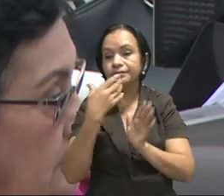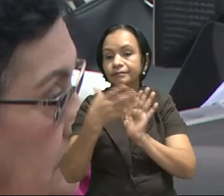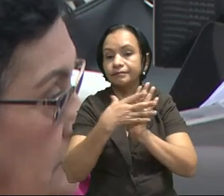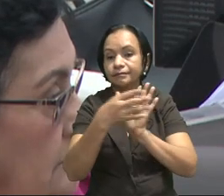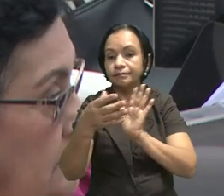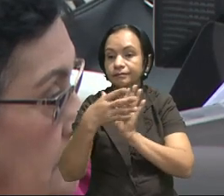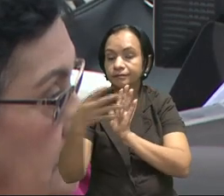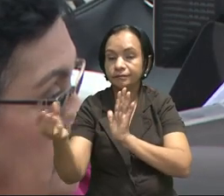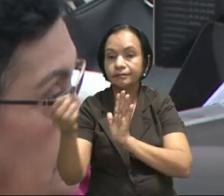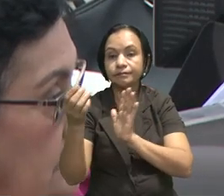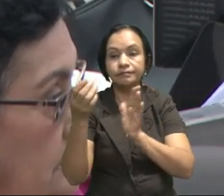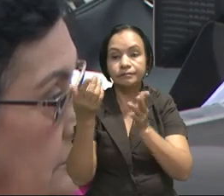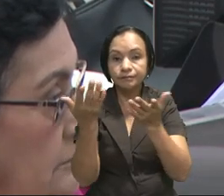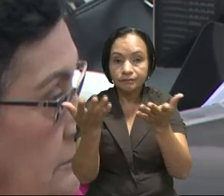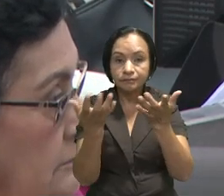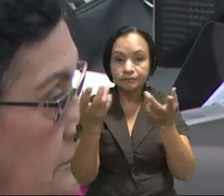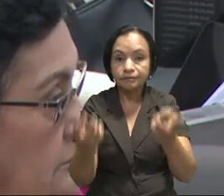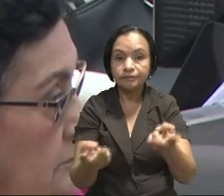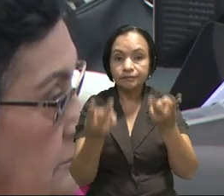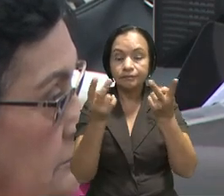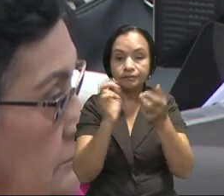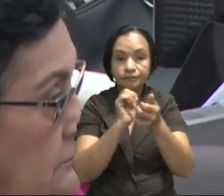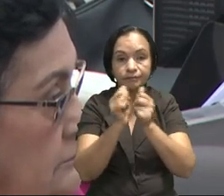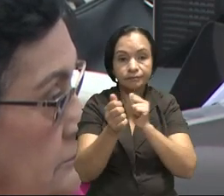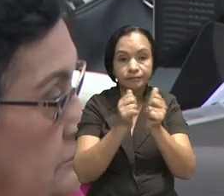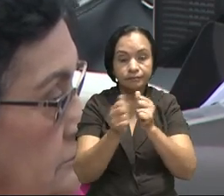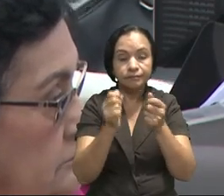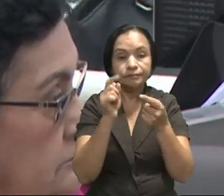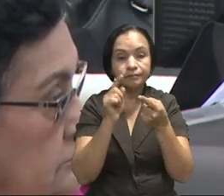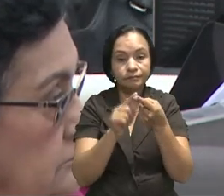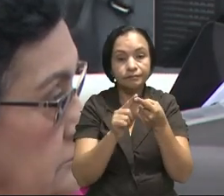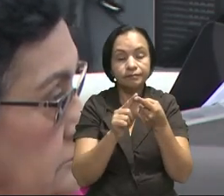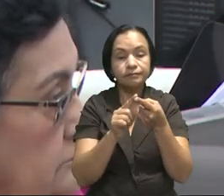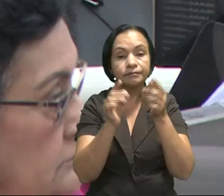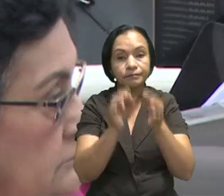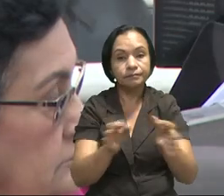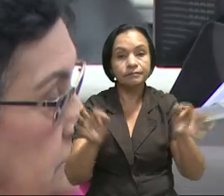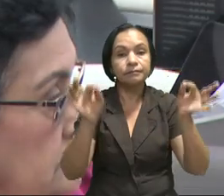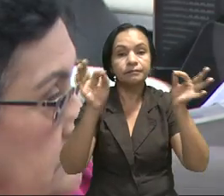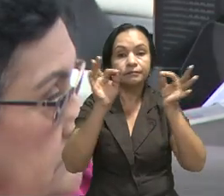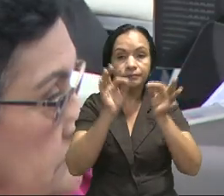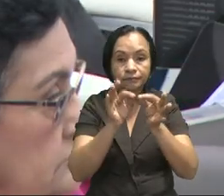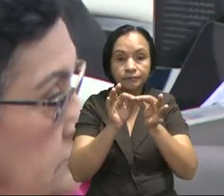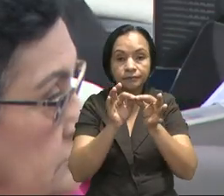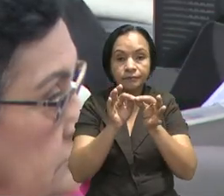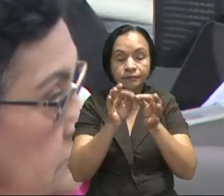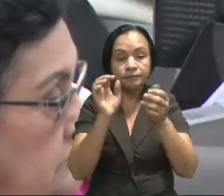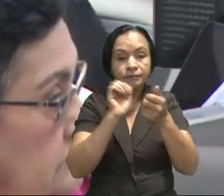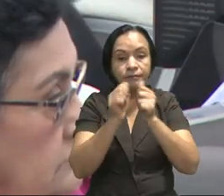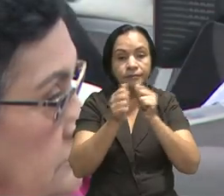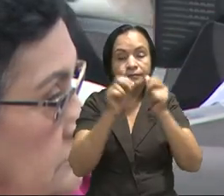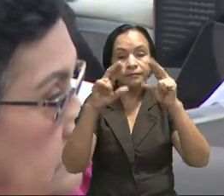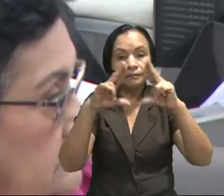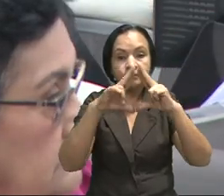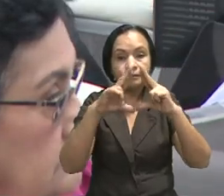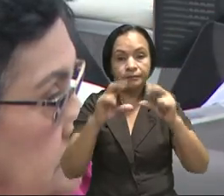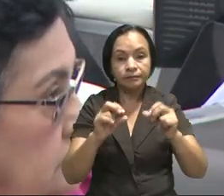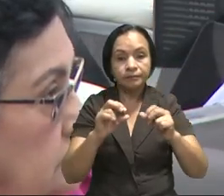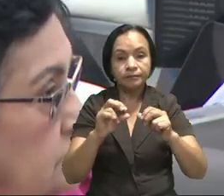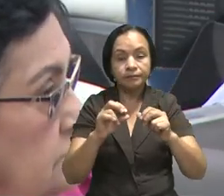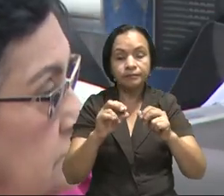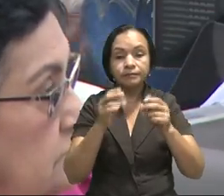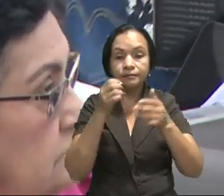nuevos talentos para incursionar en la vida deportiva, siendo esto de capital importancia para el deporte nicaragüense.